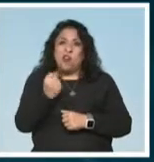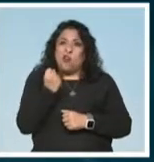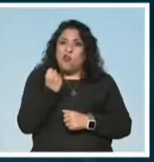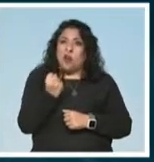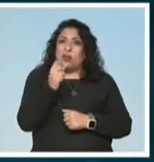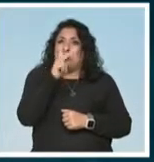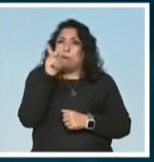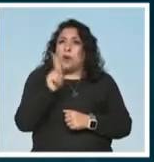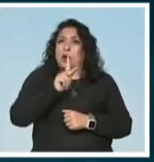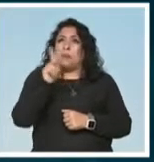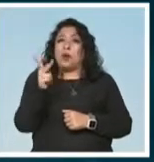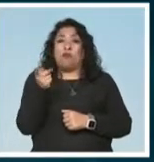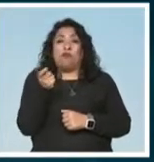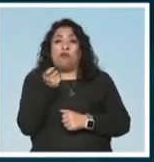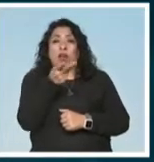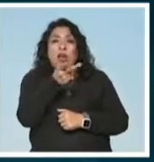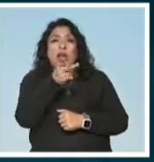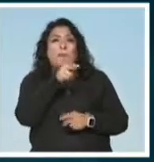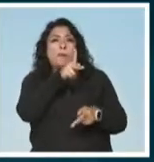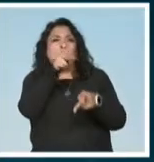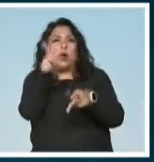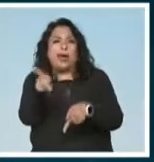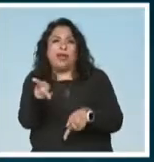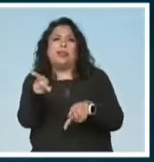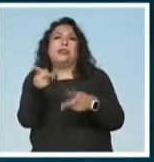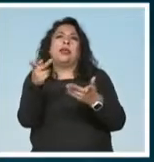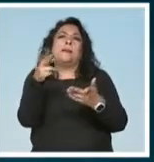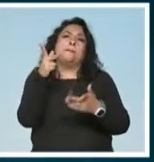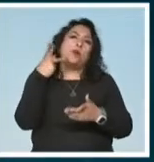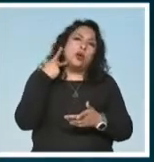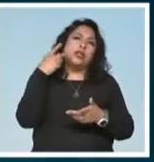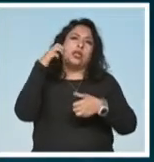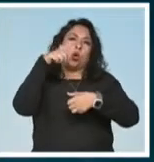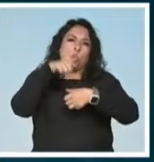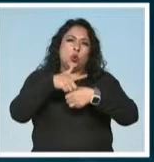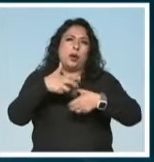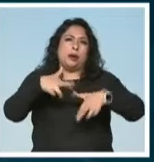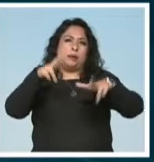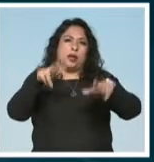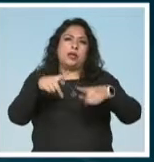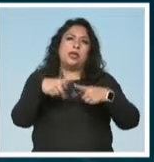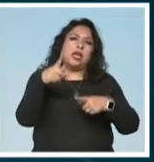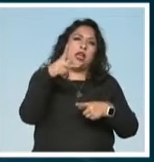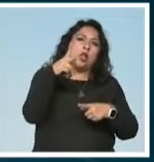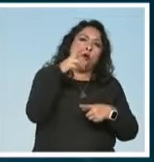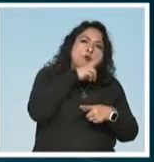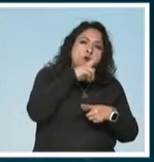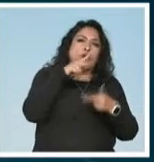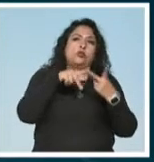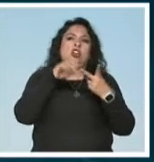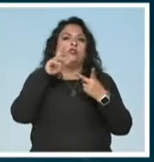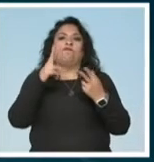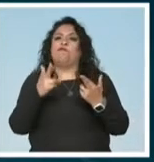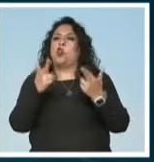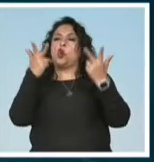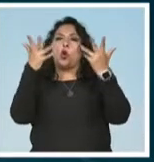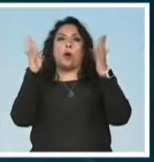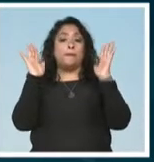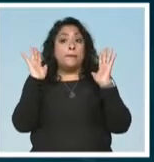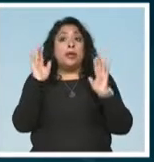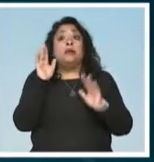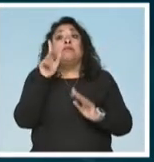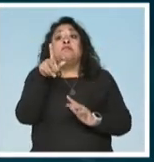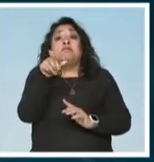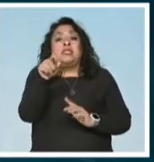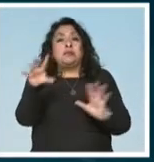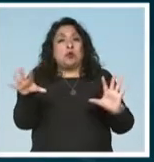intensifica, este privilegiado puente diplomático, político y cultural entre Rusia y Occidente se ha roto. Y asimismo,